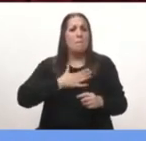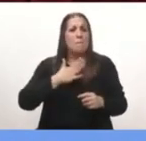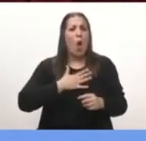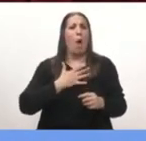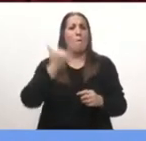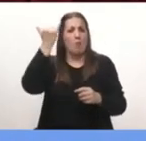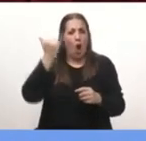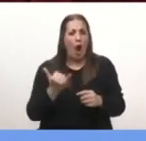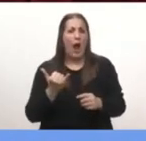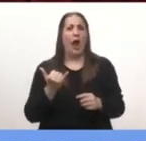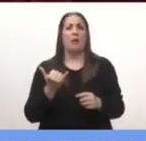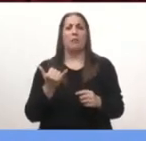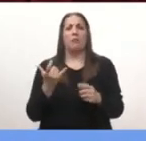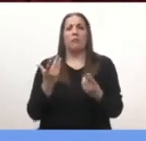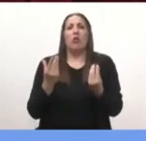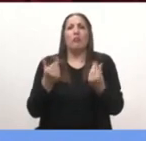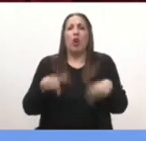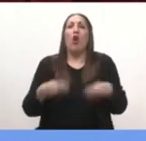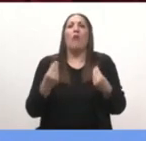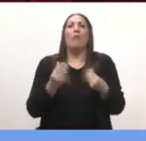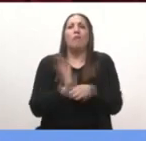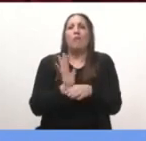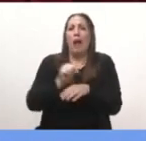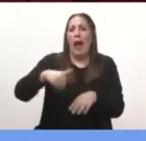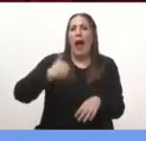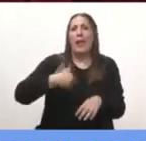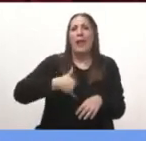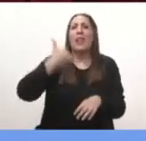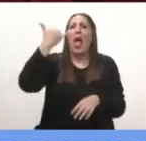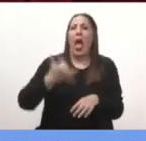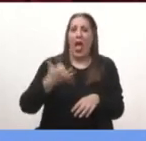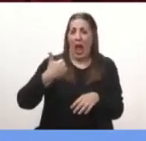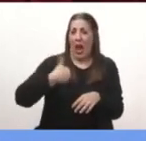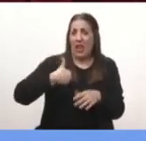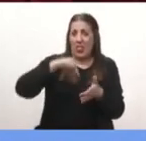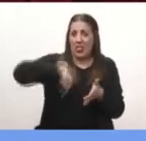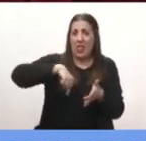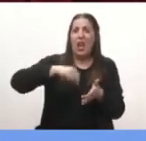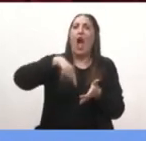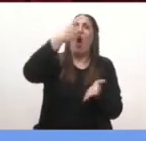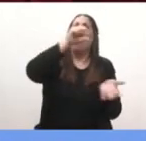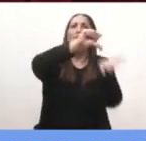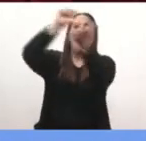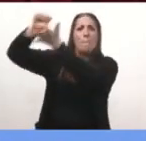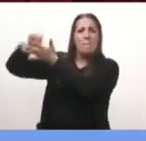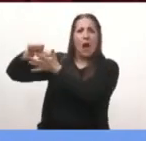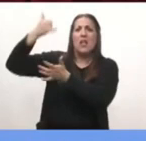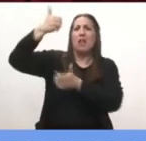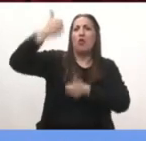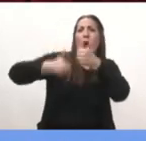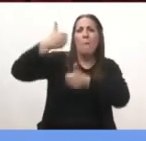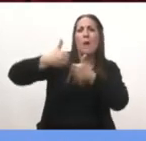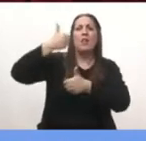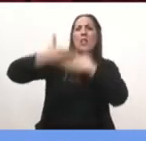reactores nucleares de cómo Argentina compite con Los Grandes países nucleares del mundo en el desarrollo